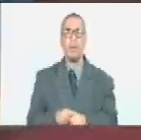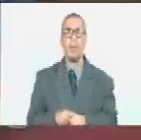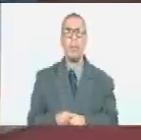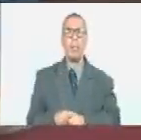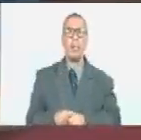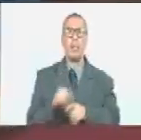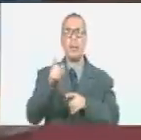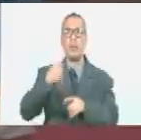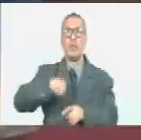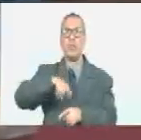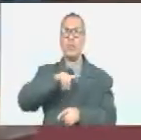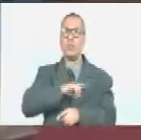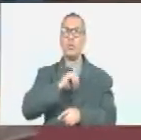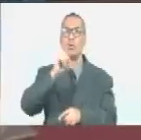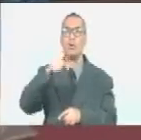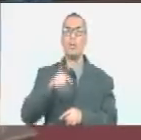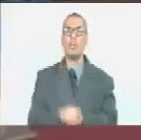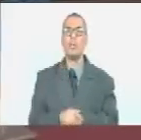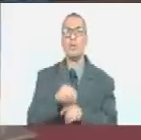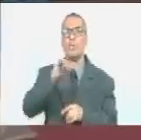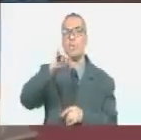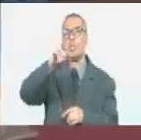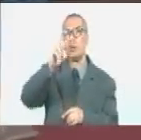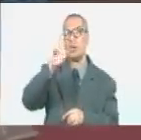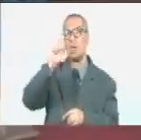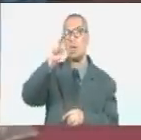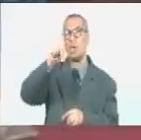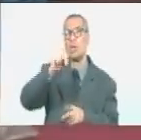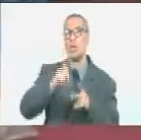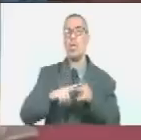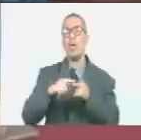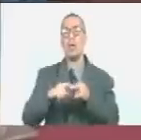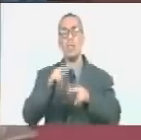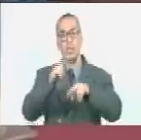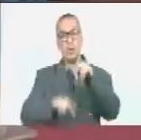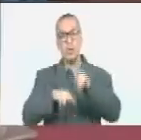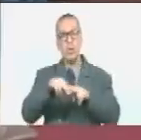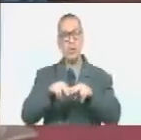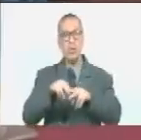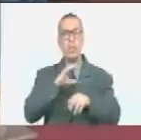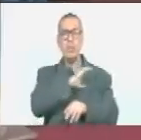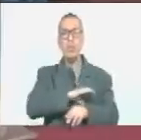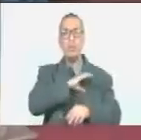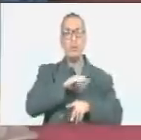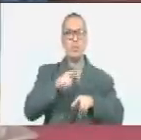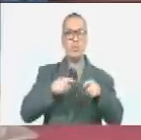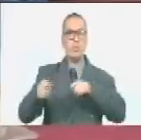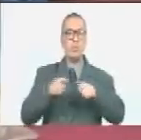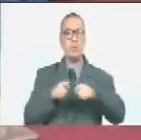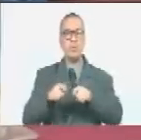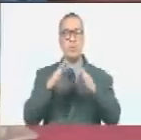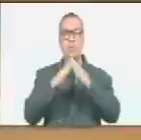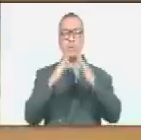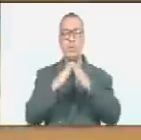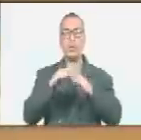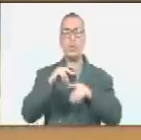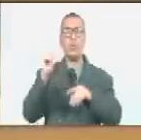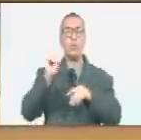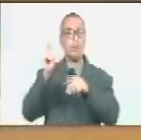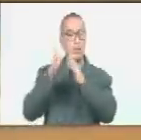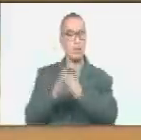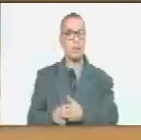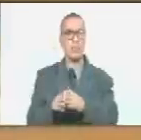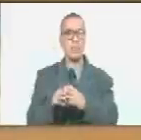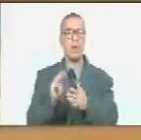se encuentran con nosotros Iván Alexander Guerra, que es formador del Comité de Bases del Movimiento de Viviendo Venezolano Francisco de